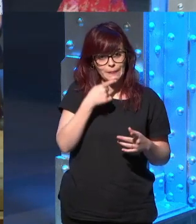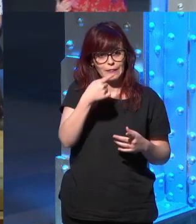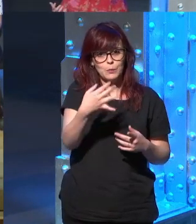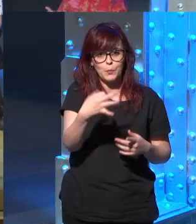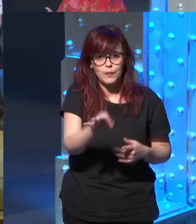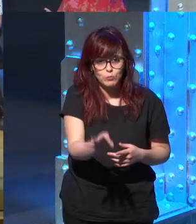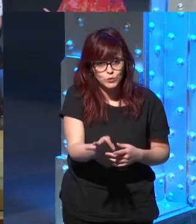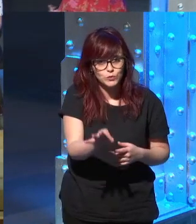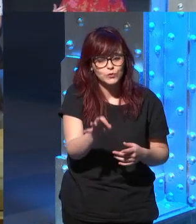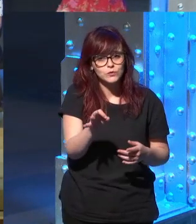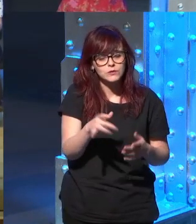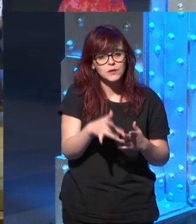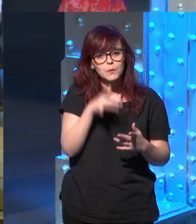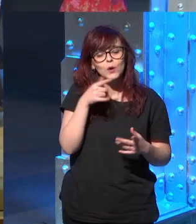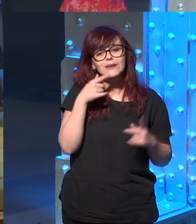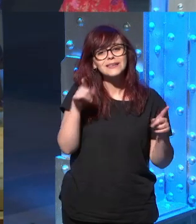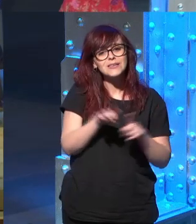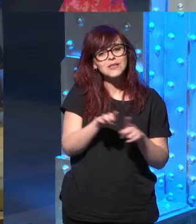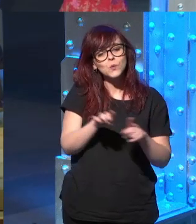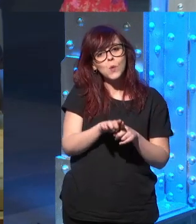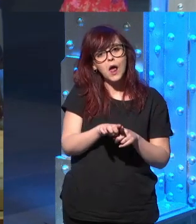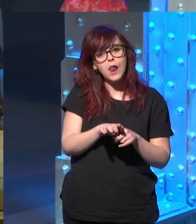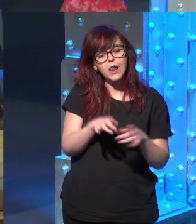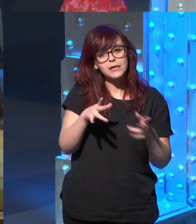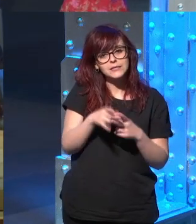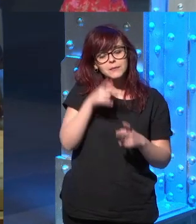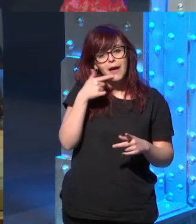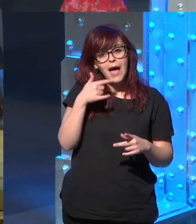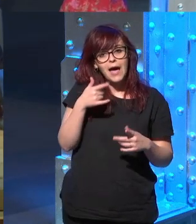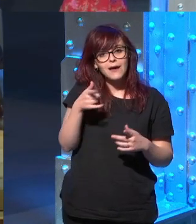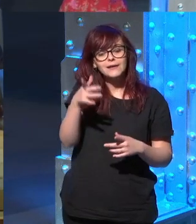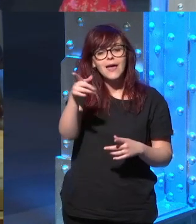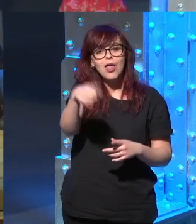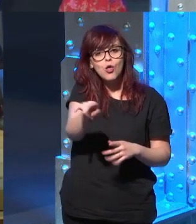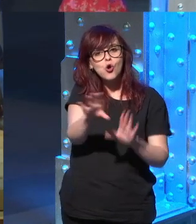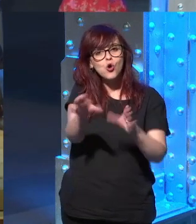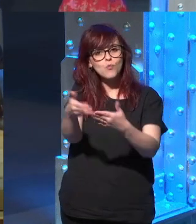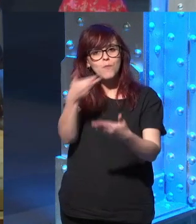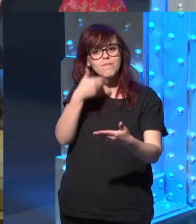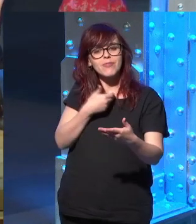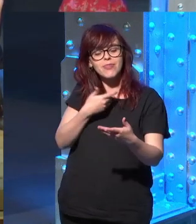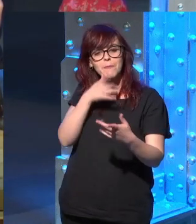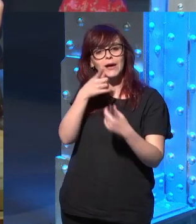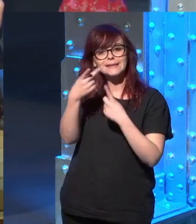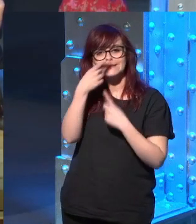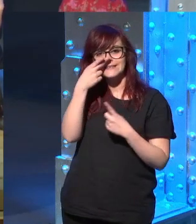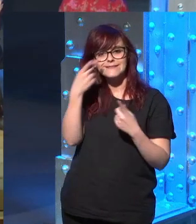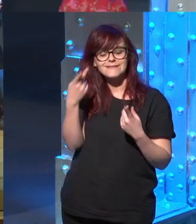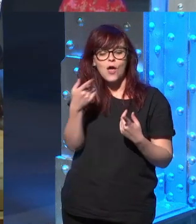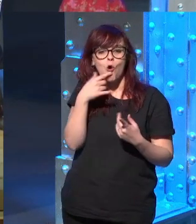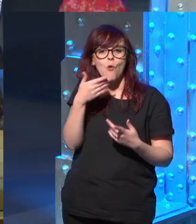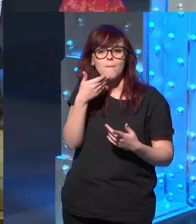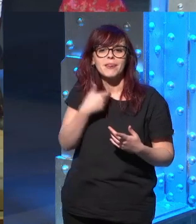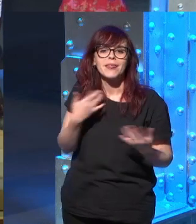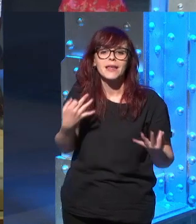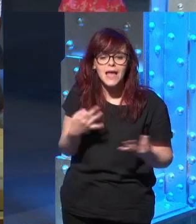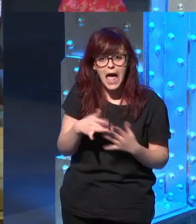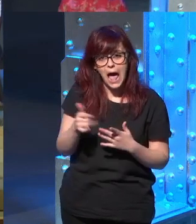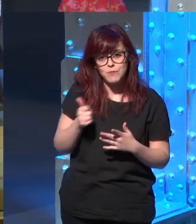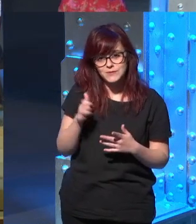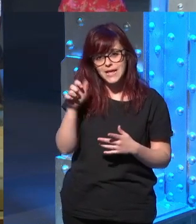sino que ellos y que ellas planteen qué quieren y qué es lo que les interesa, claro. Pues mientras Enrique nos sigue